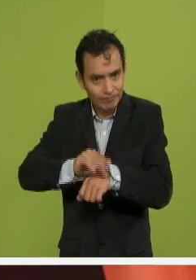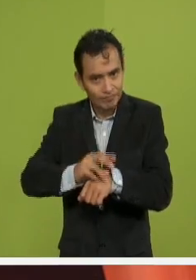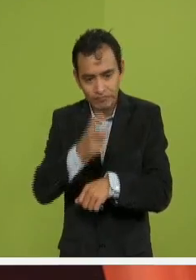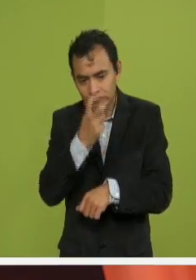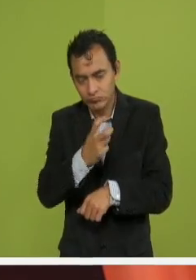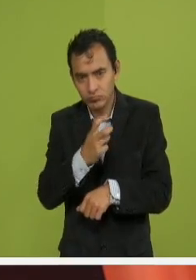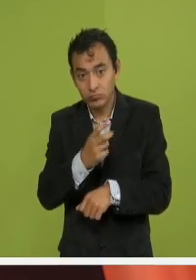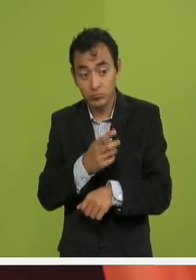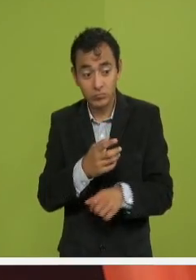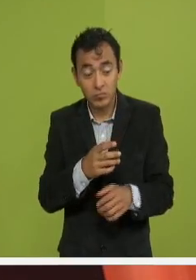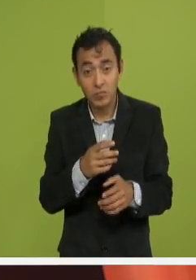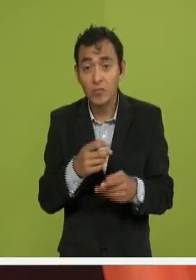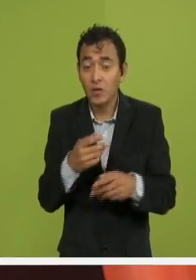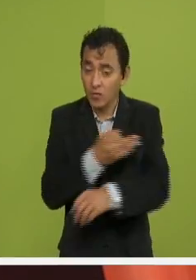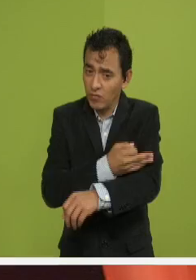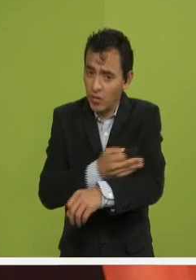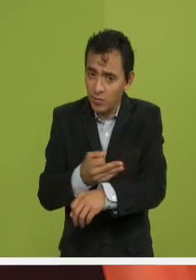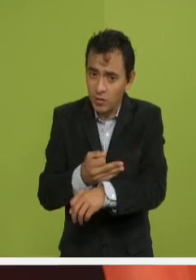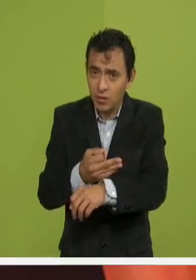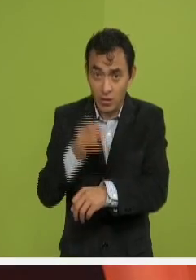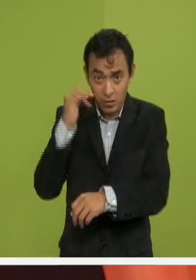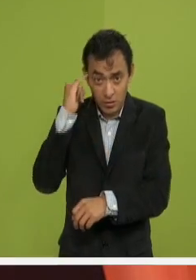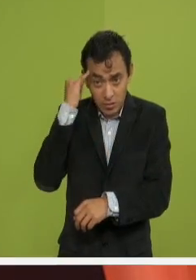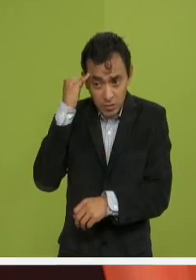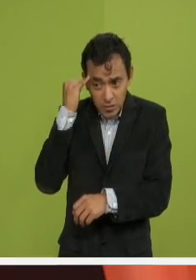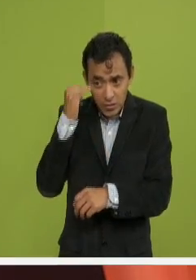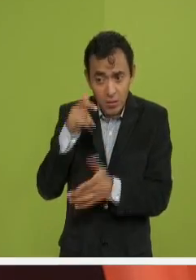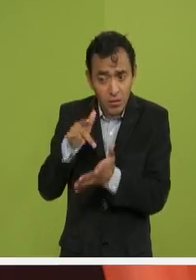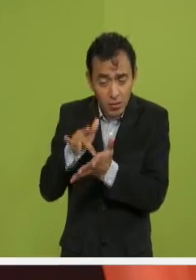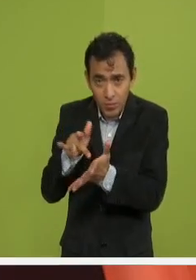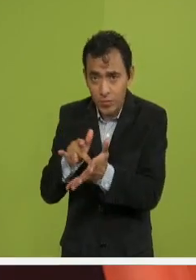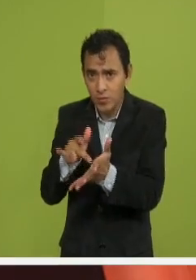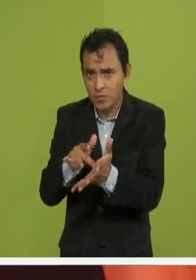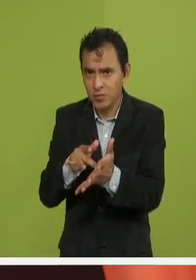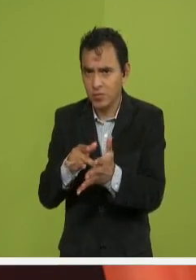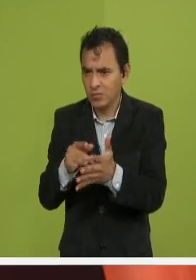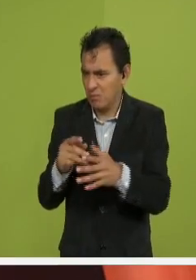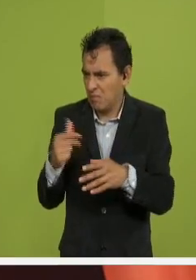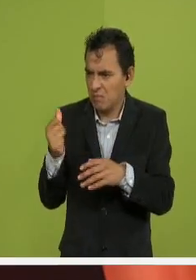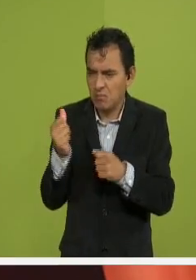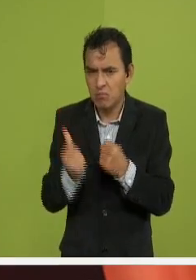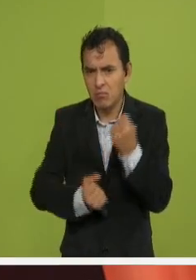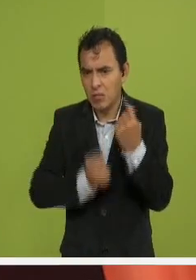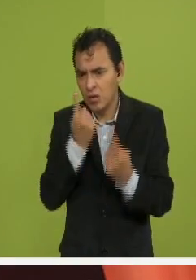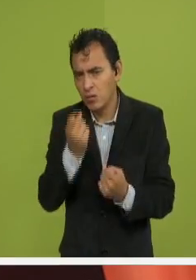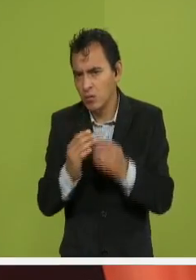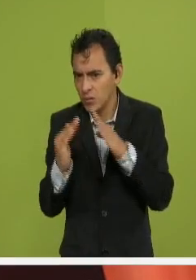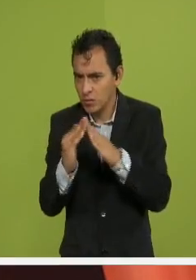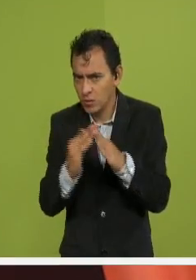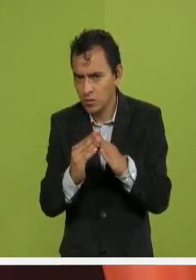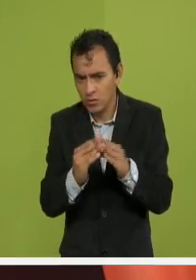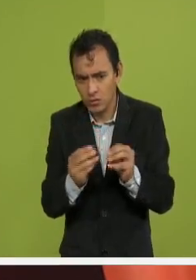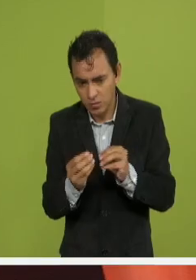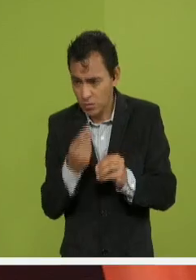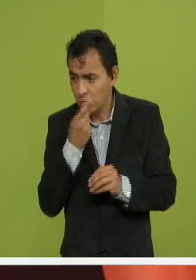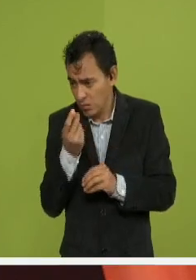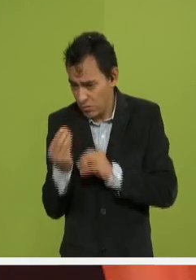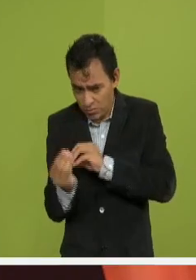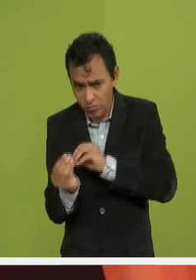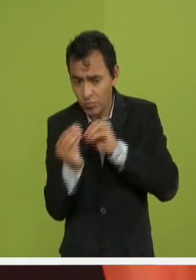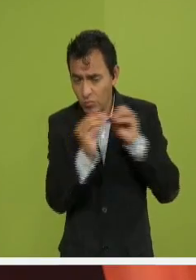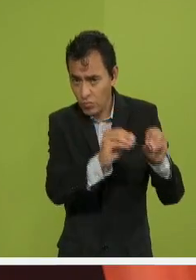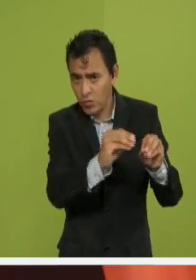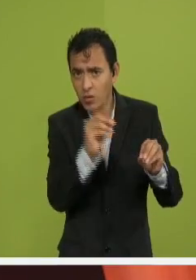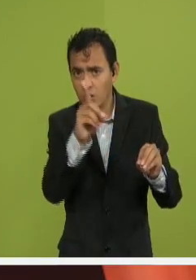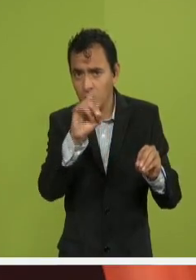a pedir asilo, a pedir apoyo en algunas casas particulares, tratar de canalizarlas a las dependencias de asistencia